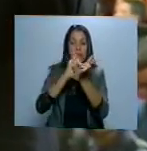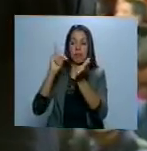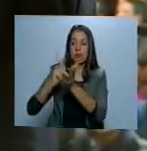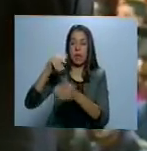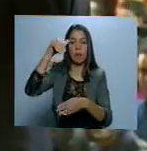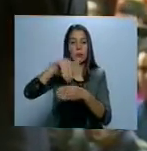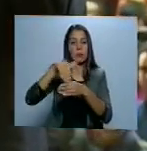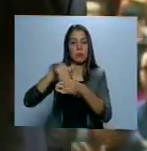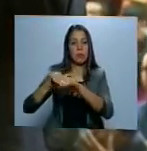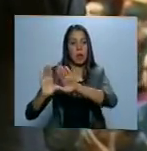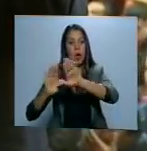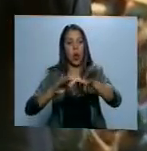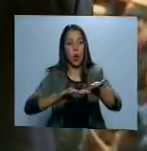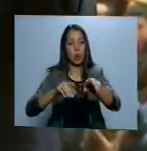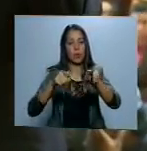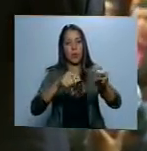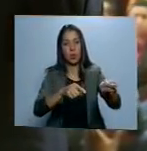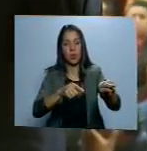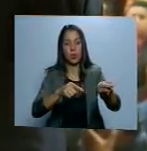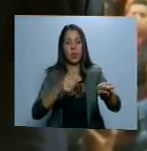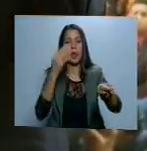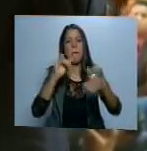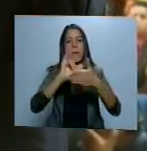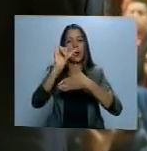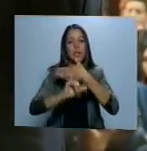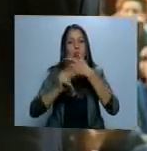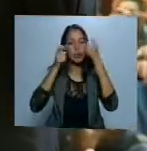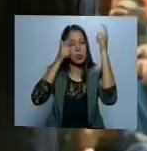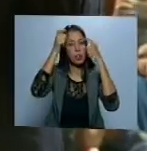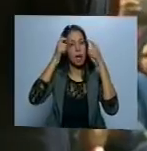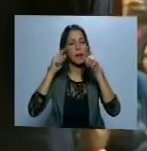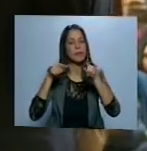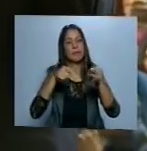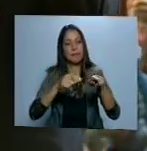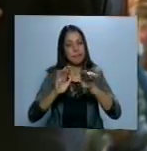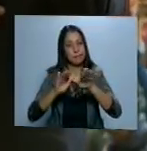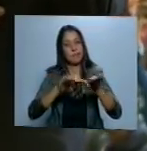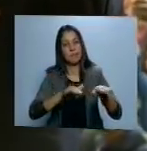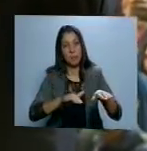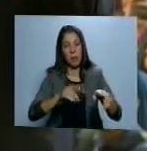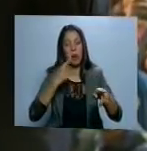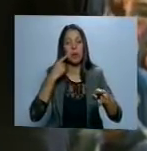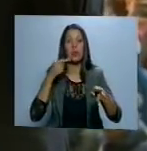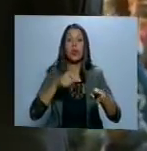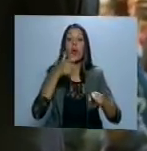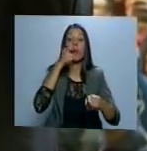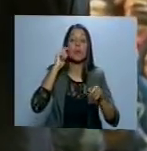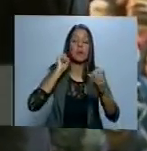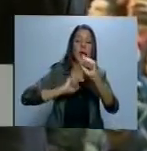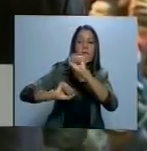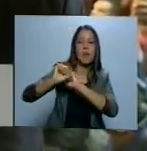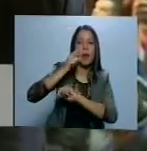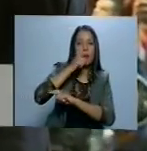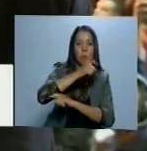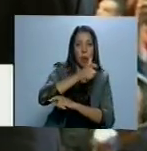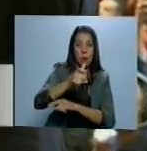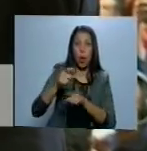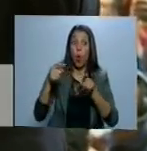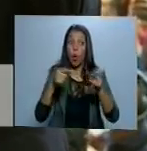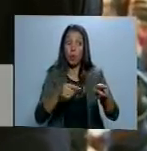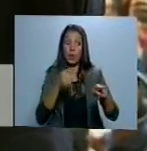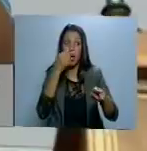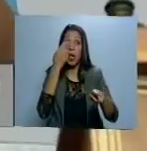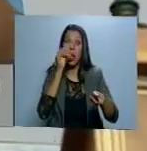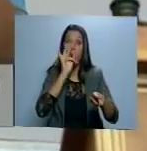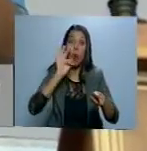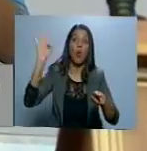en el proyecto político bolivariano para la defensa y el bienestar de su pueblo? ¿Jura usted